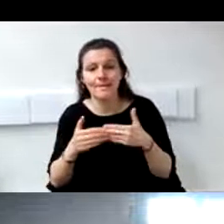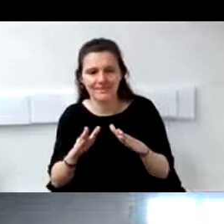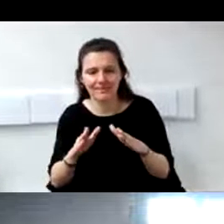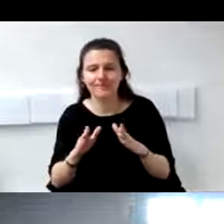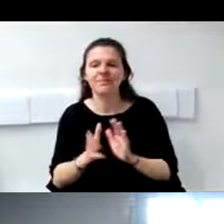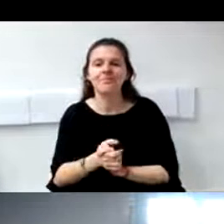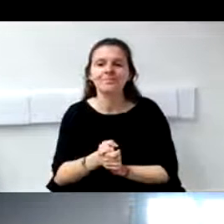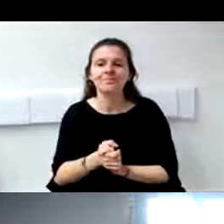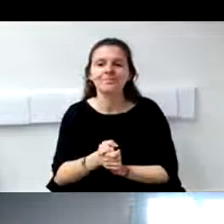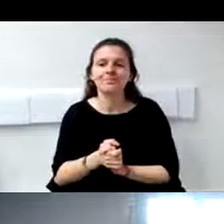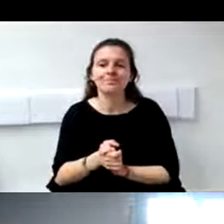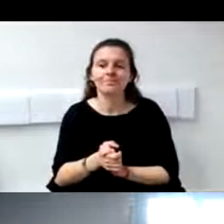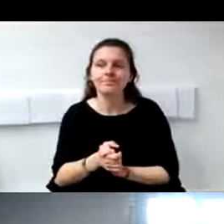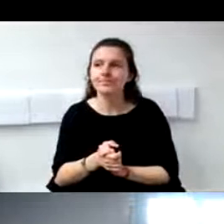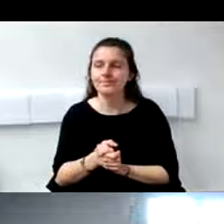en lo que estamos haciendo.